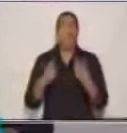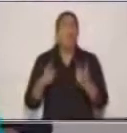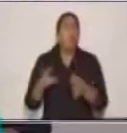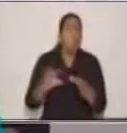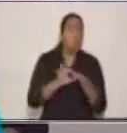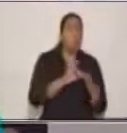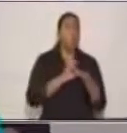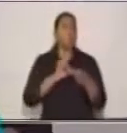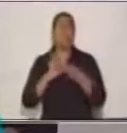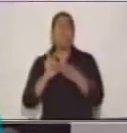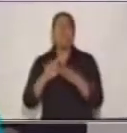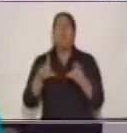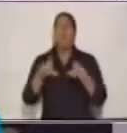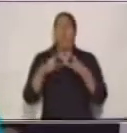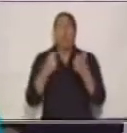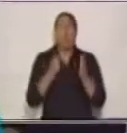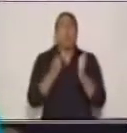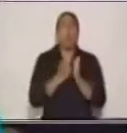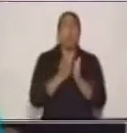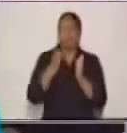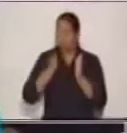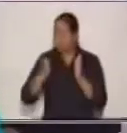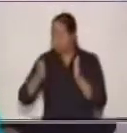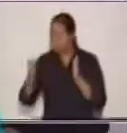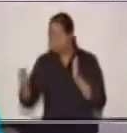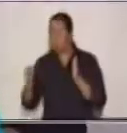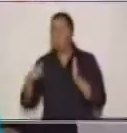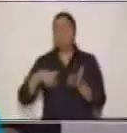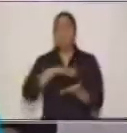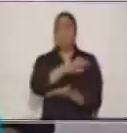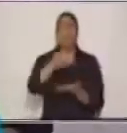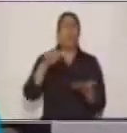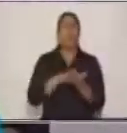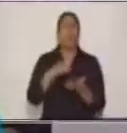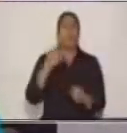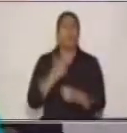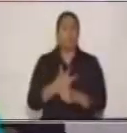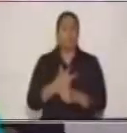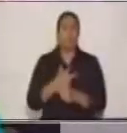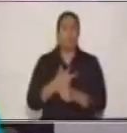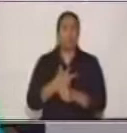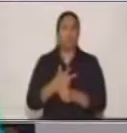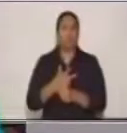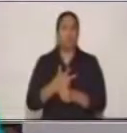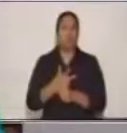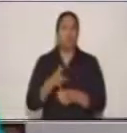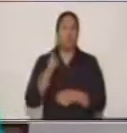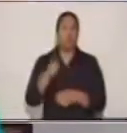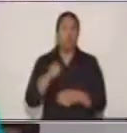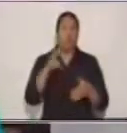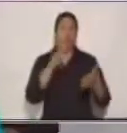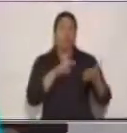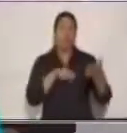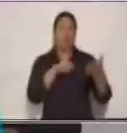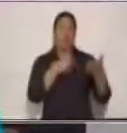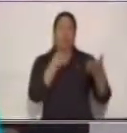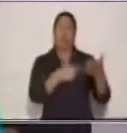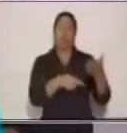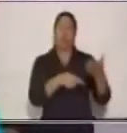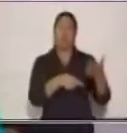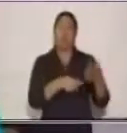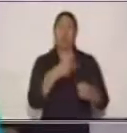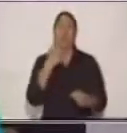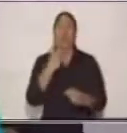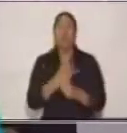el Estado de Guatemala. Acá encontramos que Guatemala se constituye como un Estado